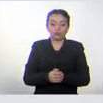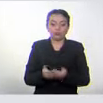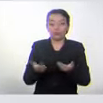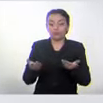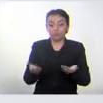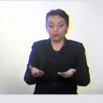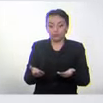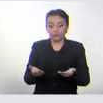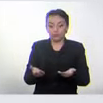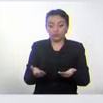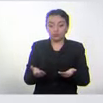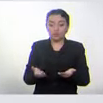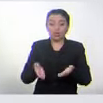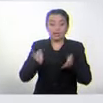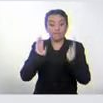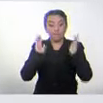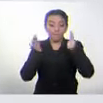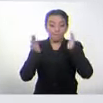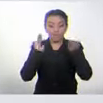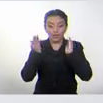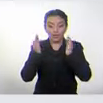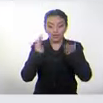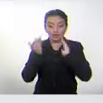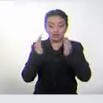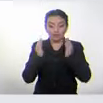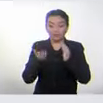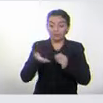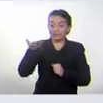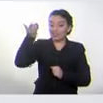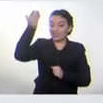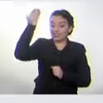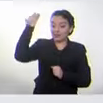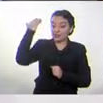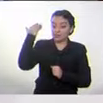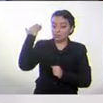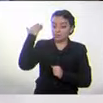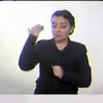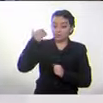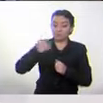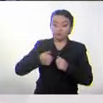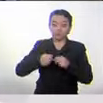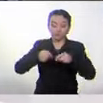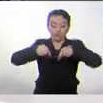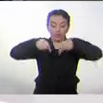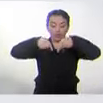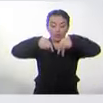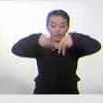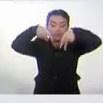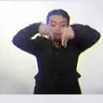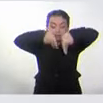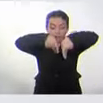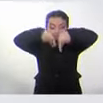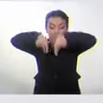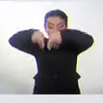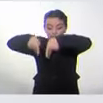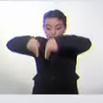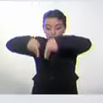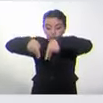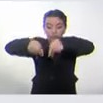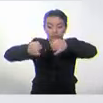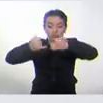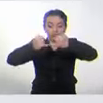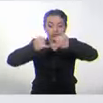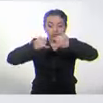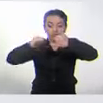hicimos anteriormente, vamos a poner nuestro switch o interruptor. Tenemos nuestra batería de